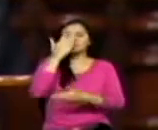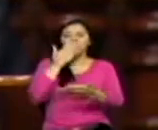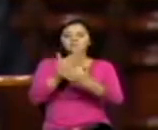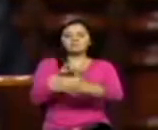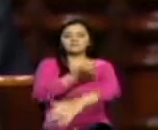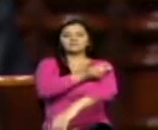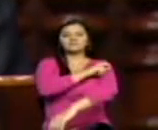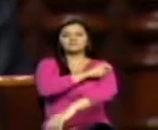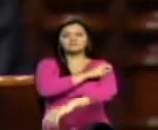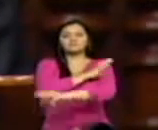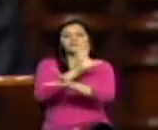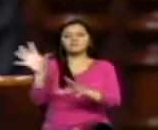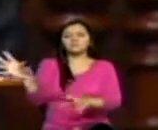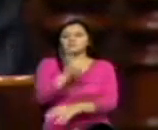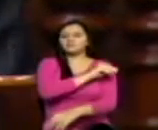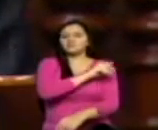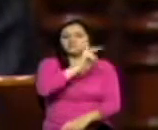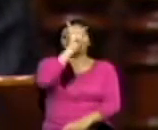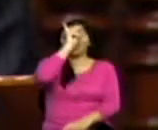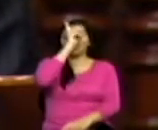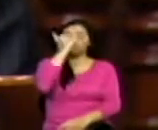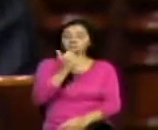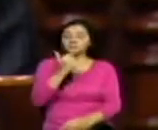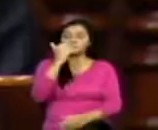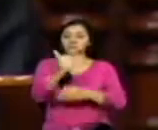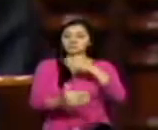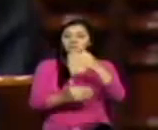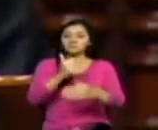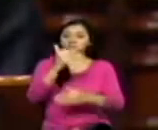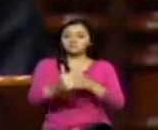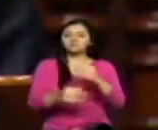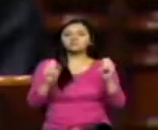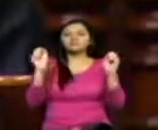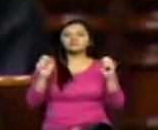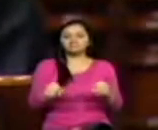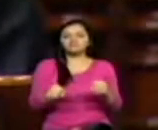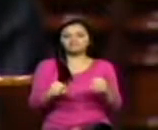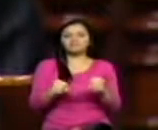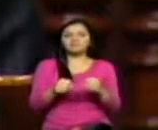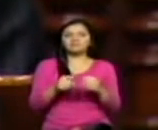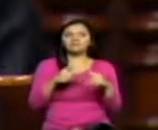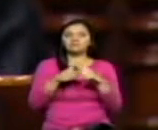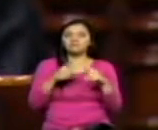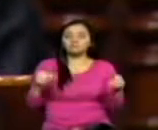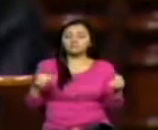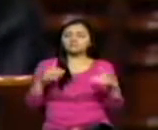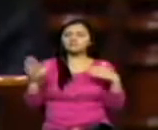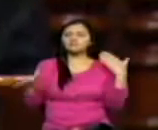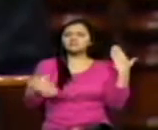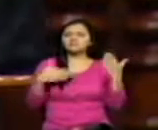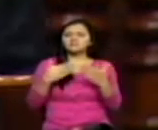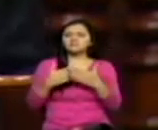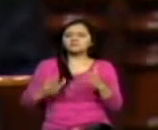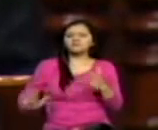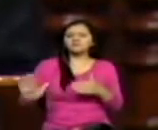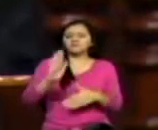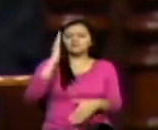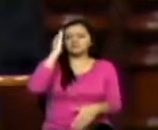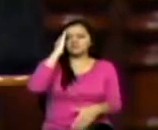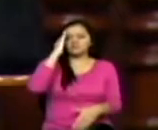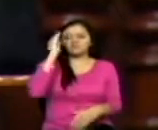vacunación. Los avances son innegables, pero todos lo sabemos.